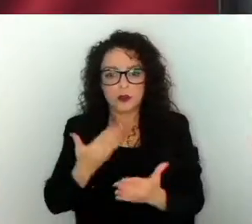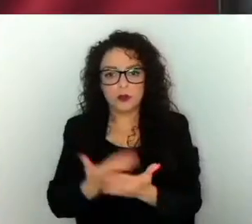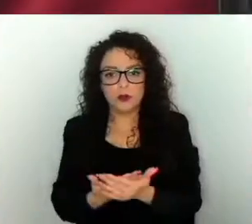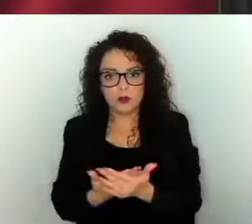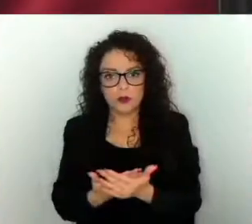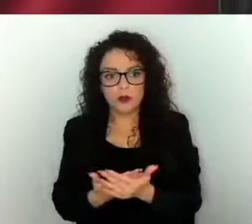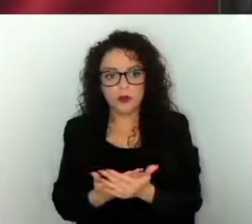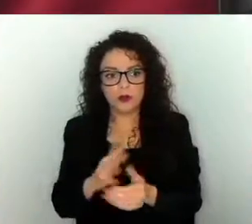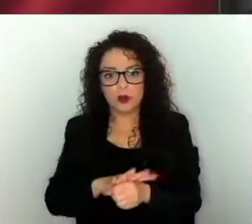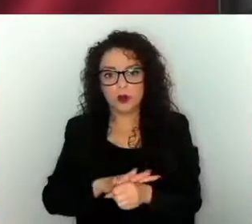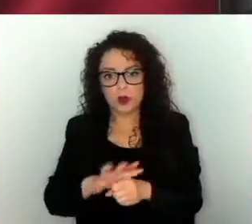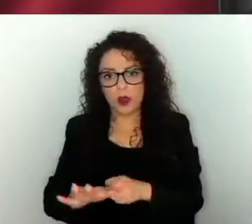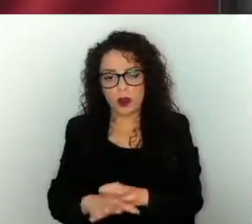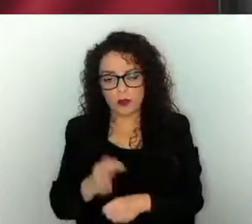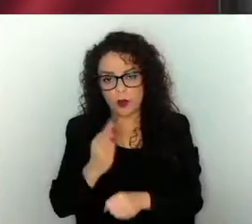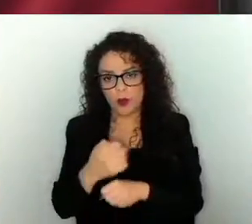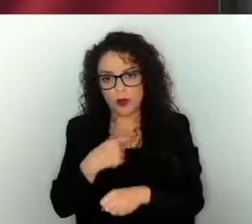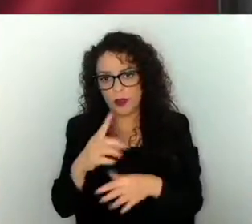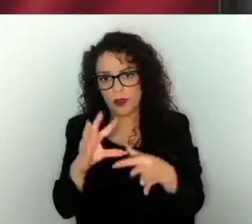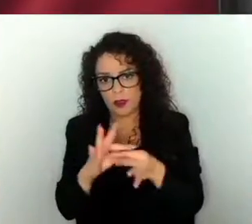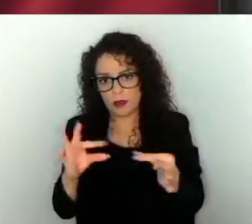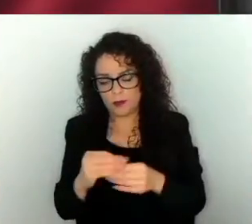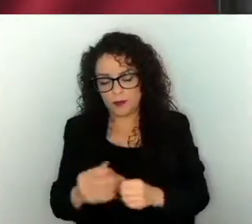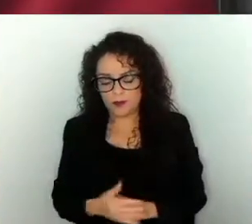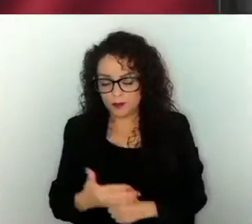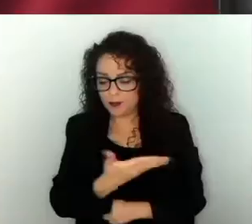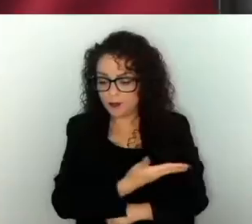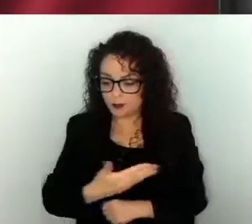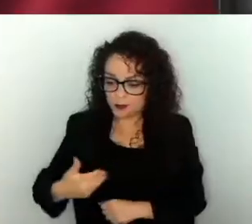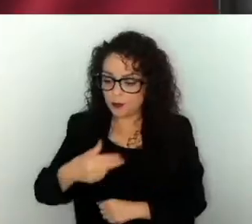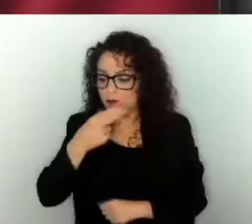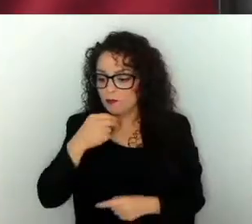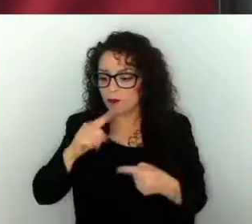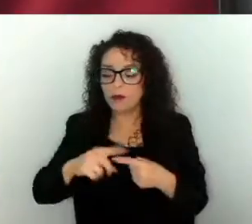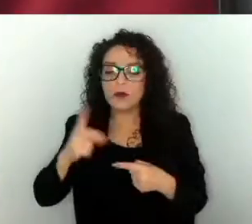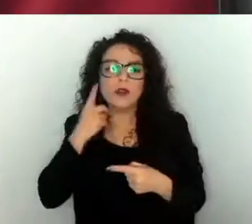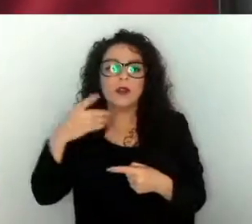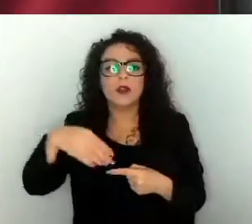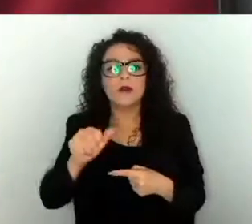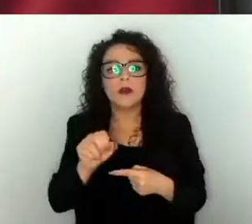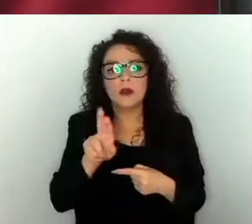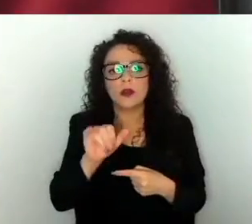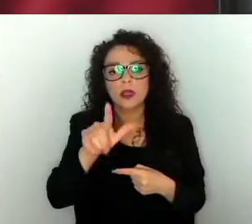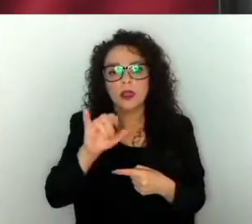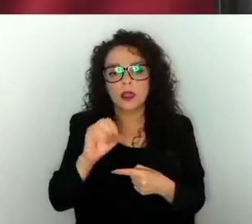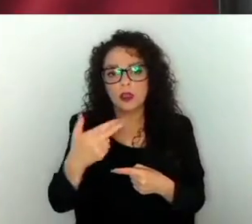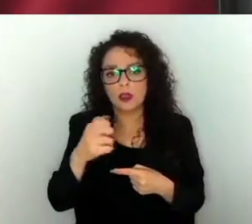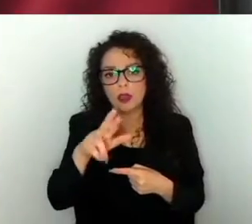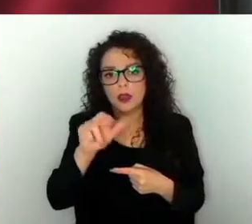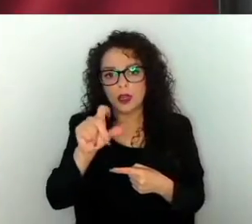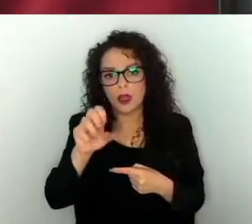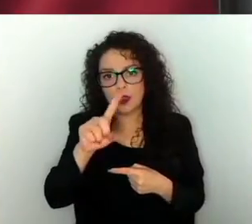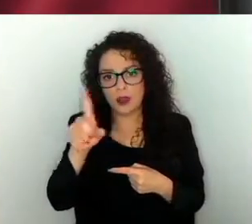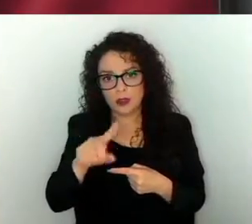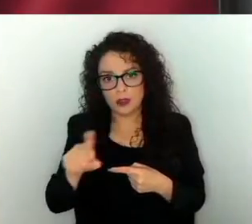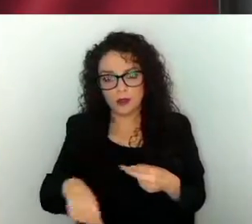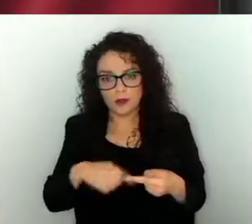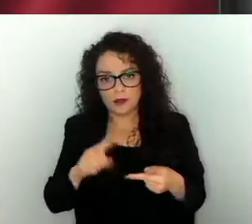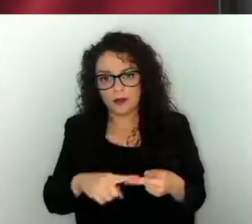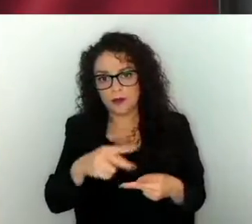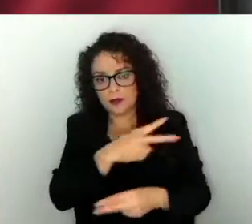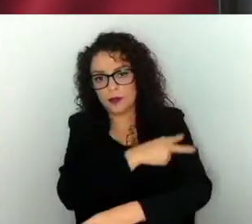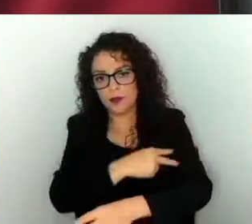se indica. Presidente, diputado Maurilio Hernández González. Vicepresidente, diputado